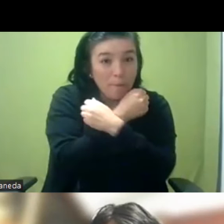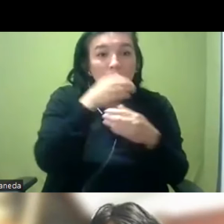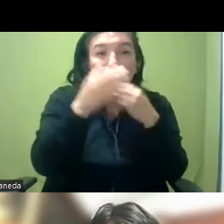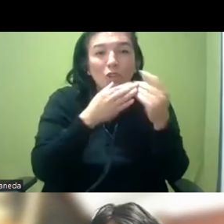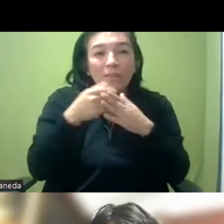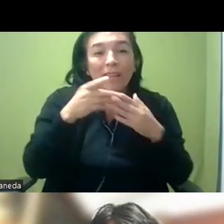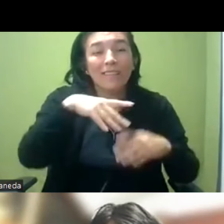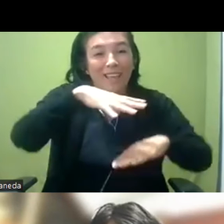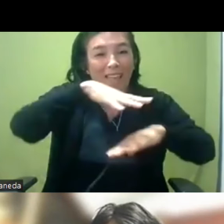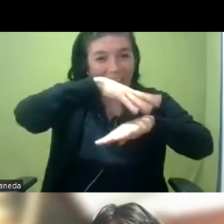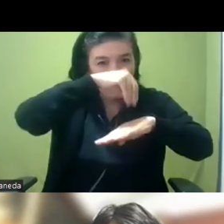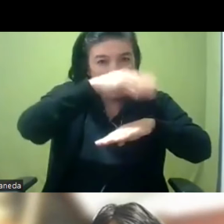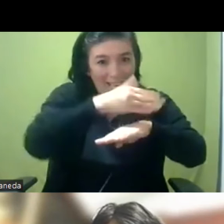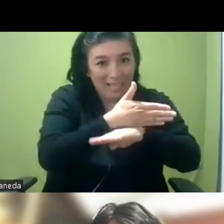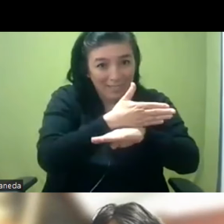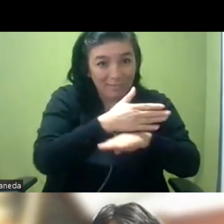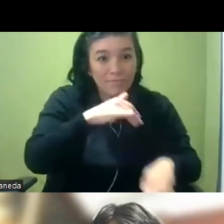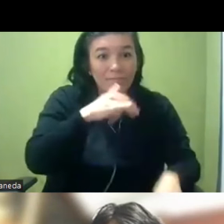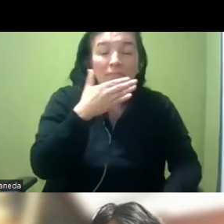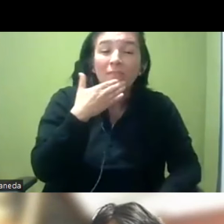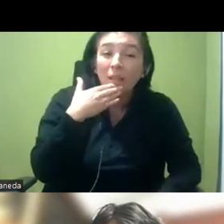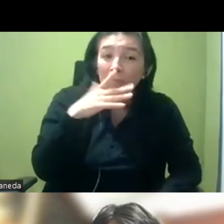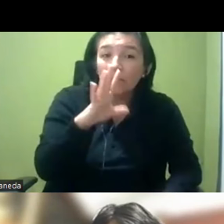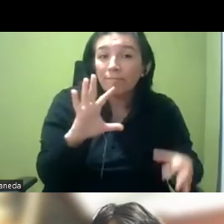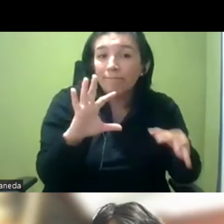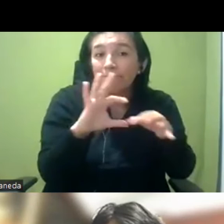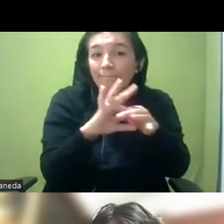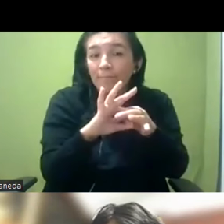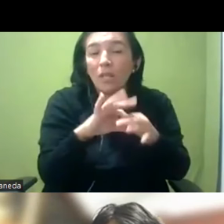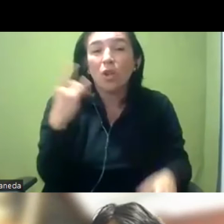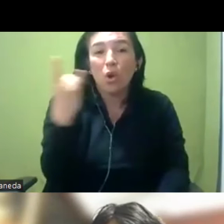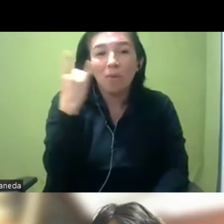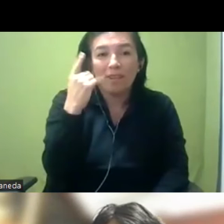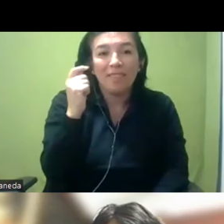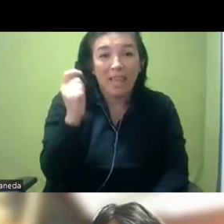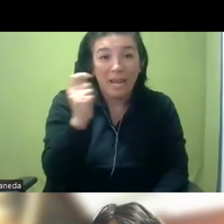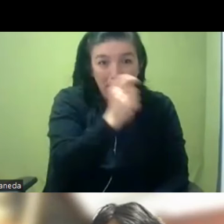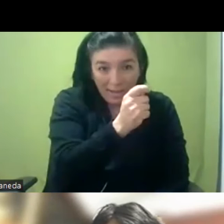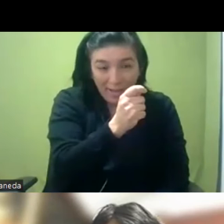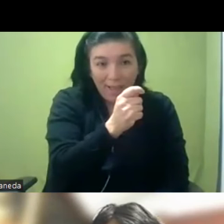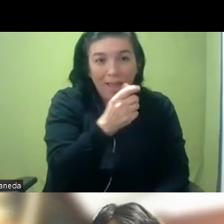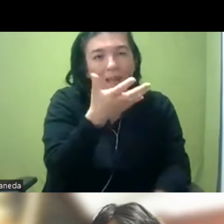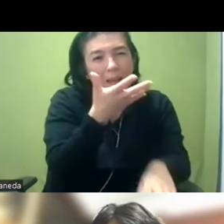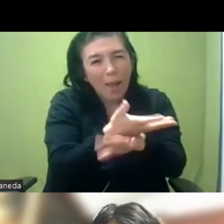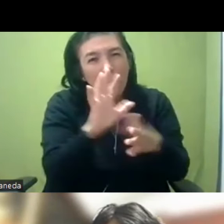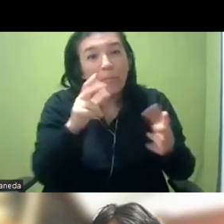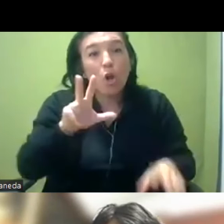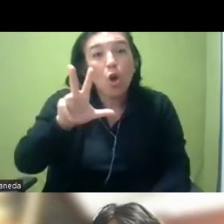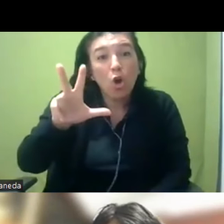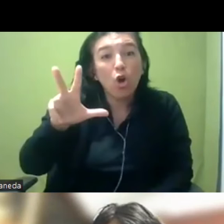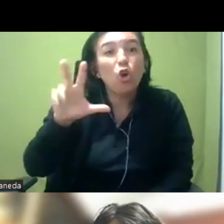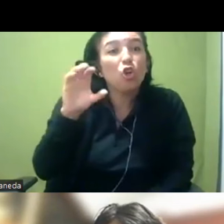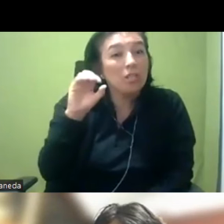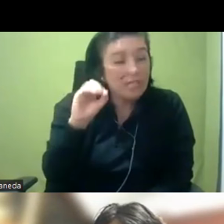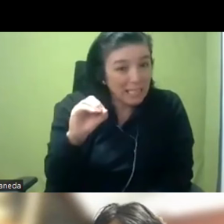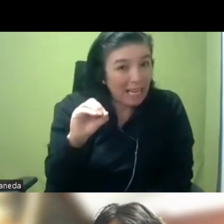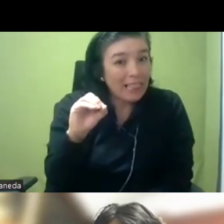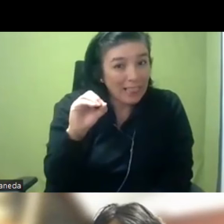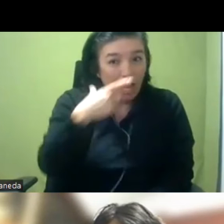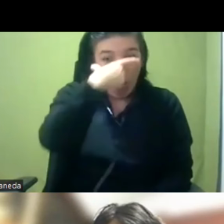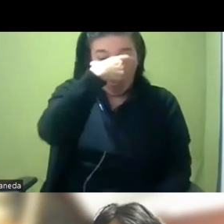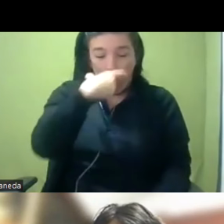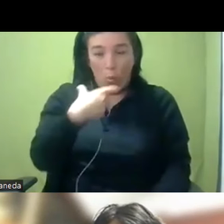Chinchorro en Arica, que también depende de la Universidad de Tarapacá, hay más o menos 80 de estos